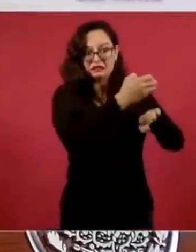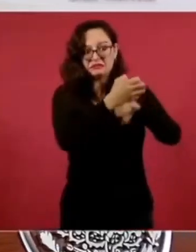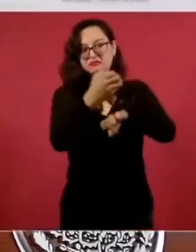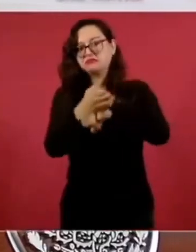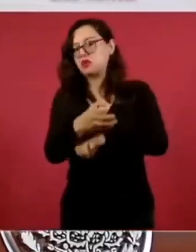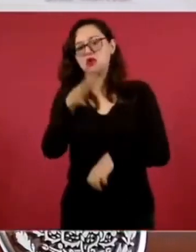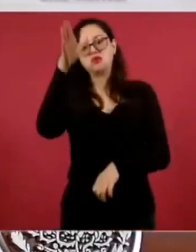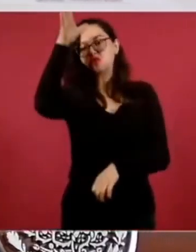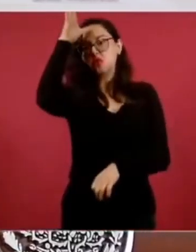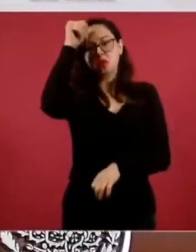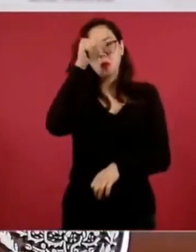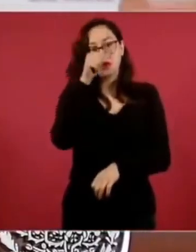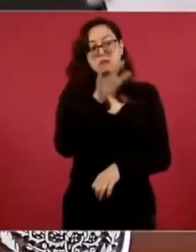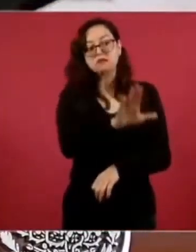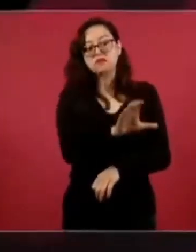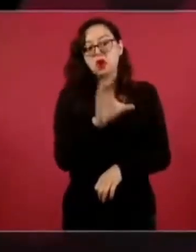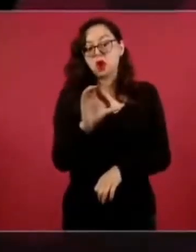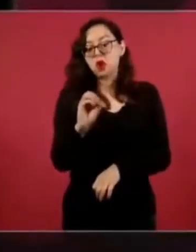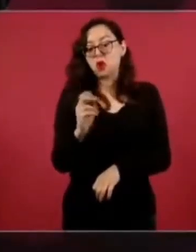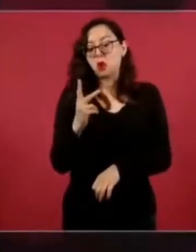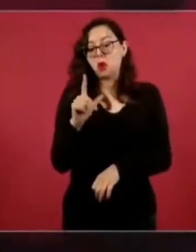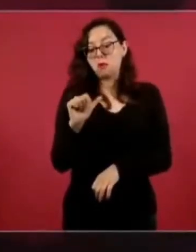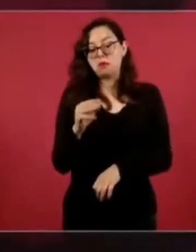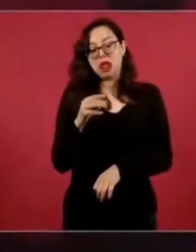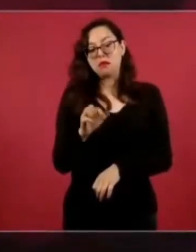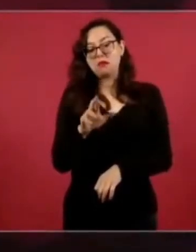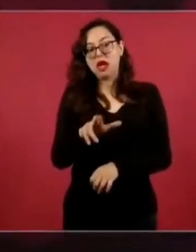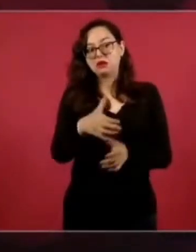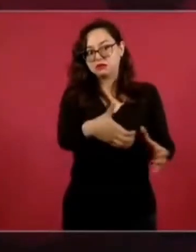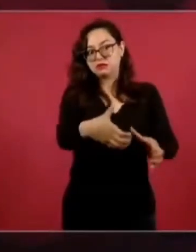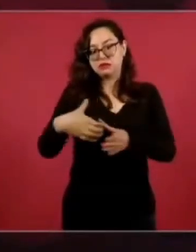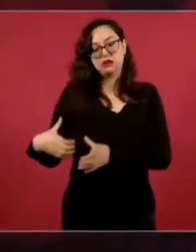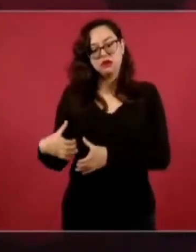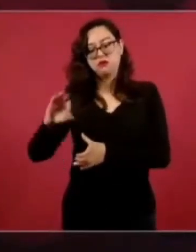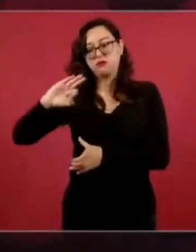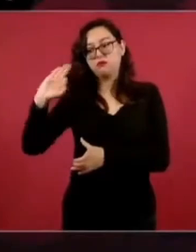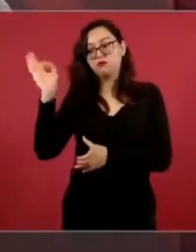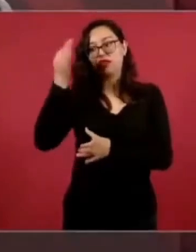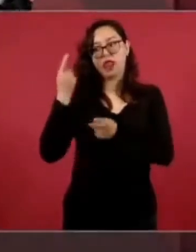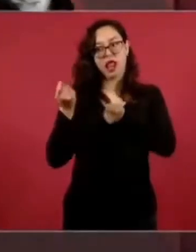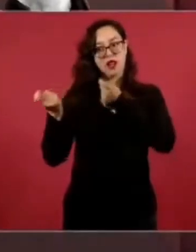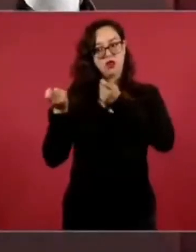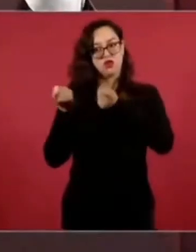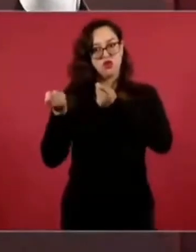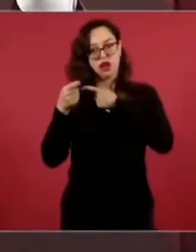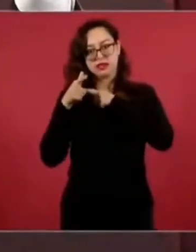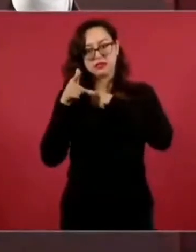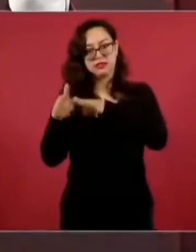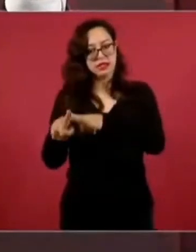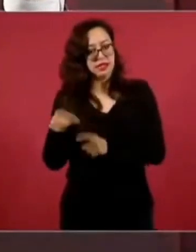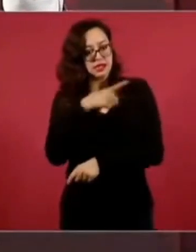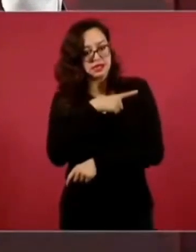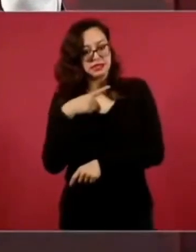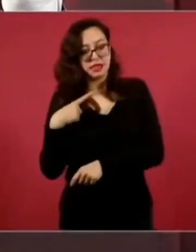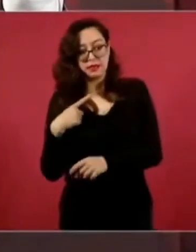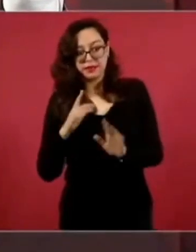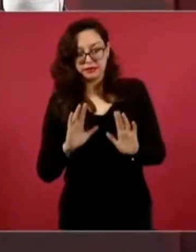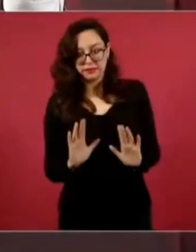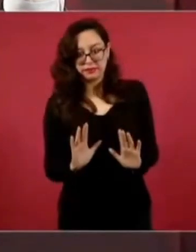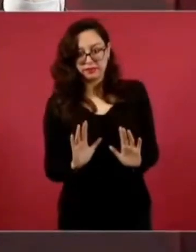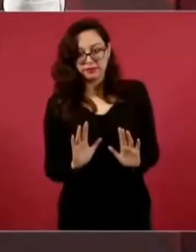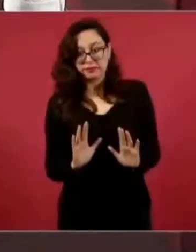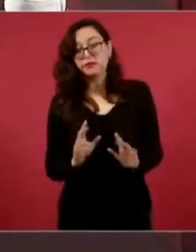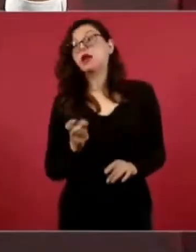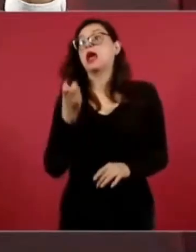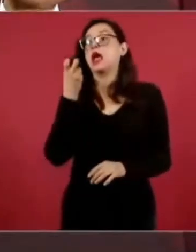Coplamar, y entonces se quedó centralizado en el seguro. Fue lo único que quedó centralizado. Usted visitó